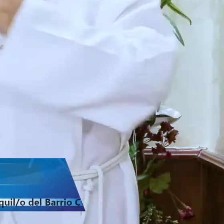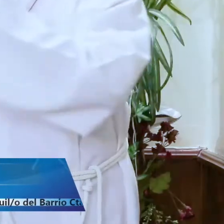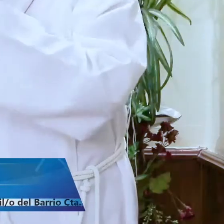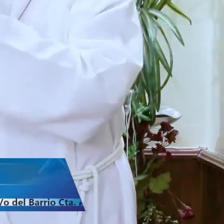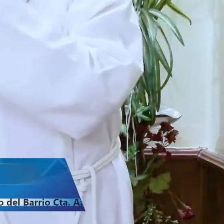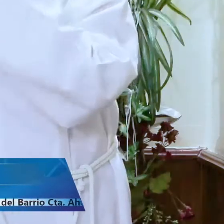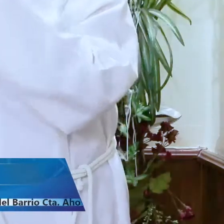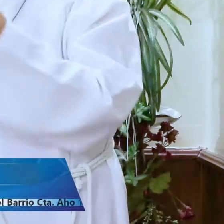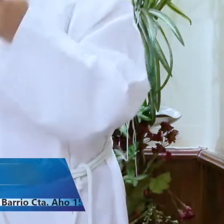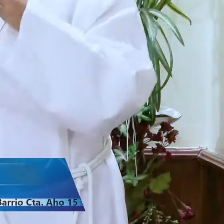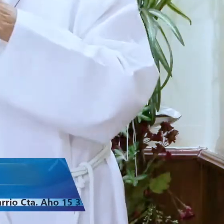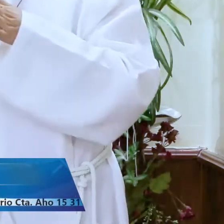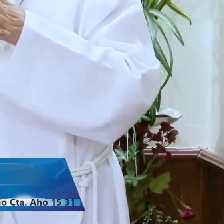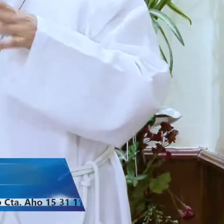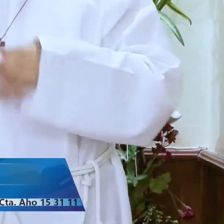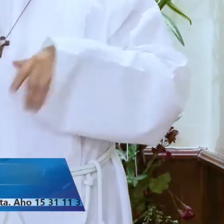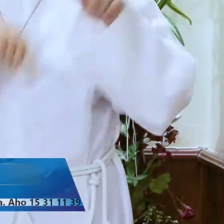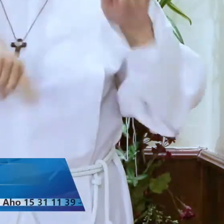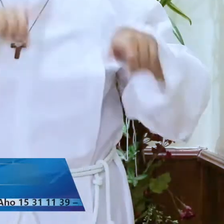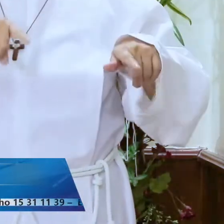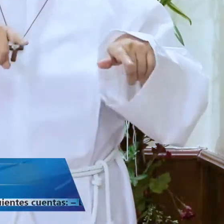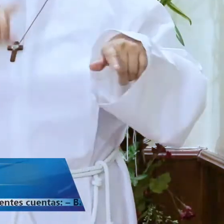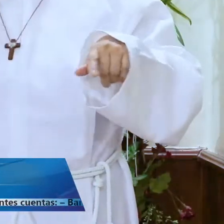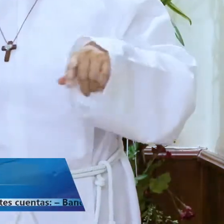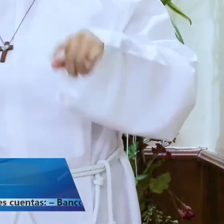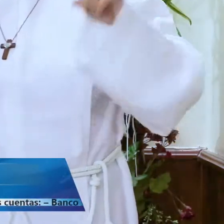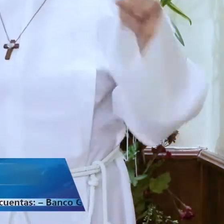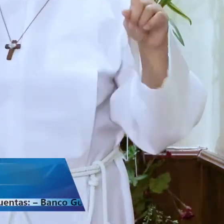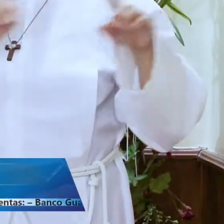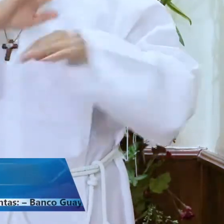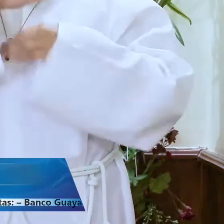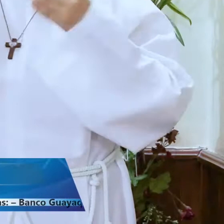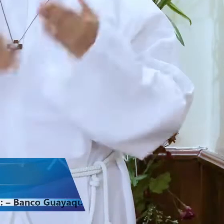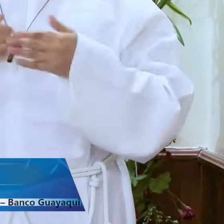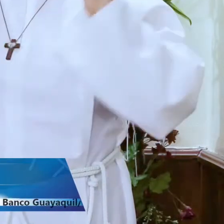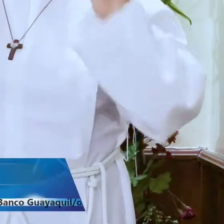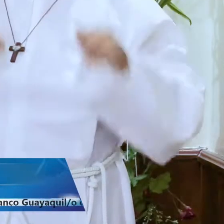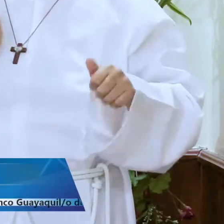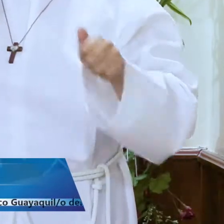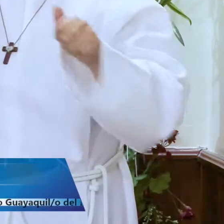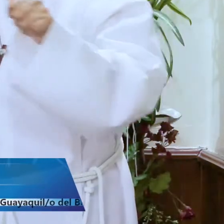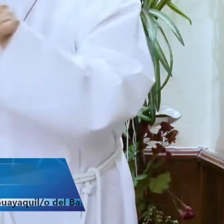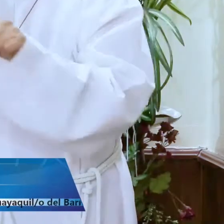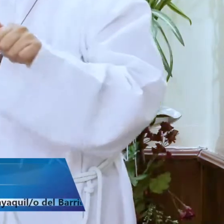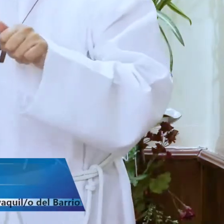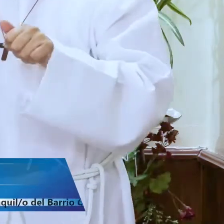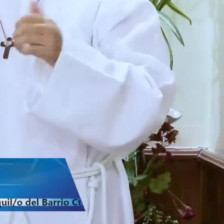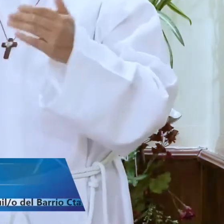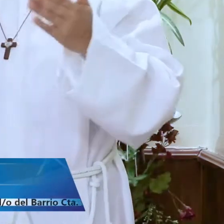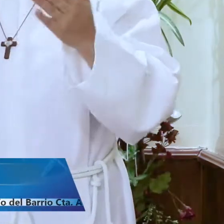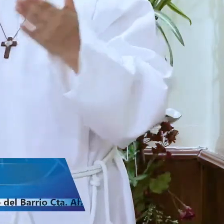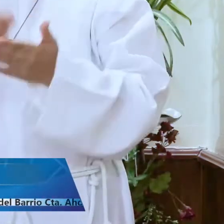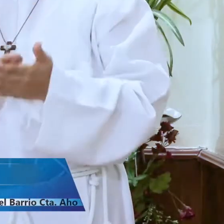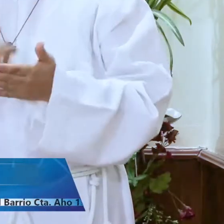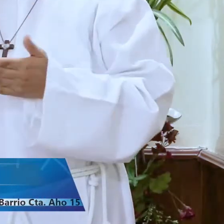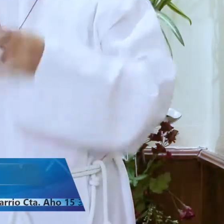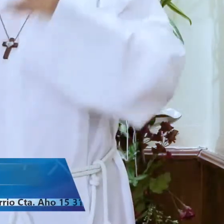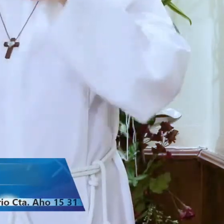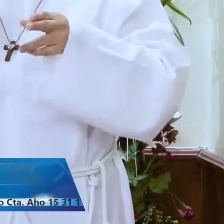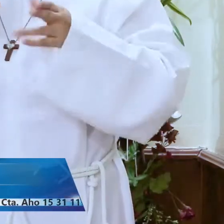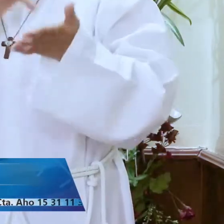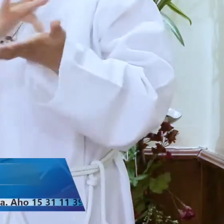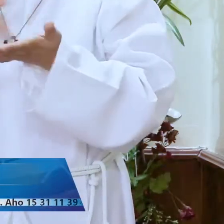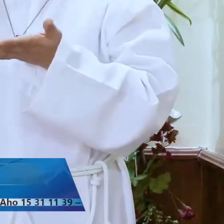así unos y otros podemos acercarnos al padre por la acción de un mismo